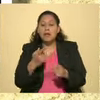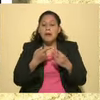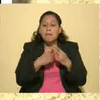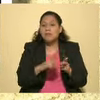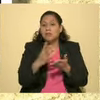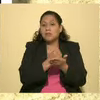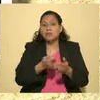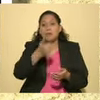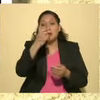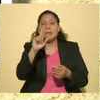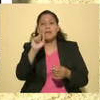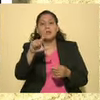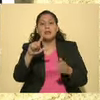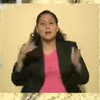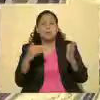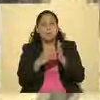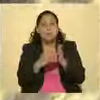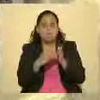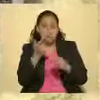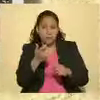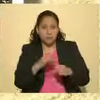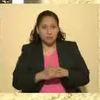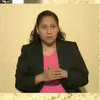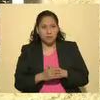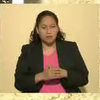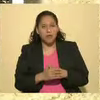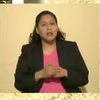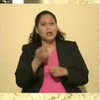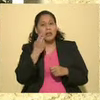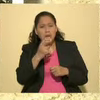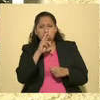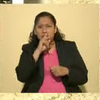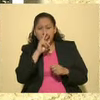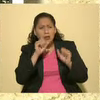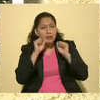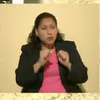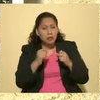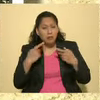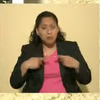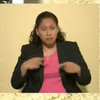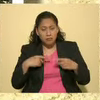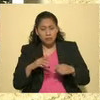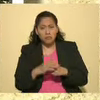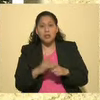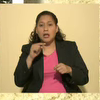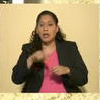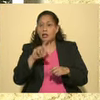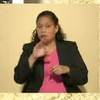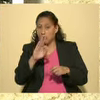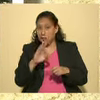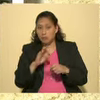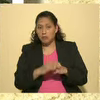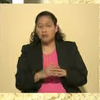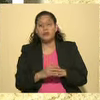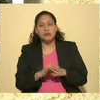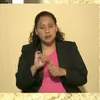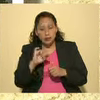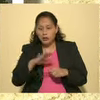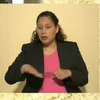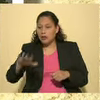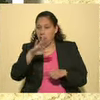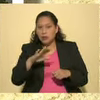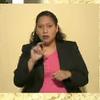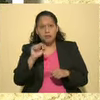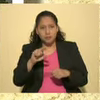su primer sueldo 27,000 pesos libres. ¿Es de preocuparse la seguridad pública en el Distrito Federal? Es un área que no